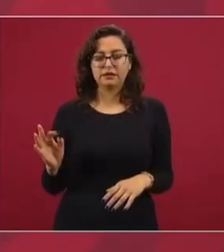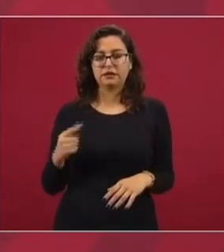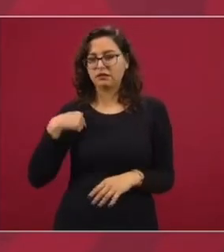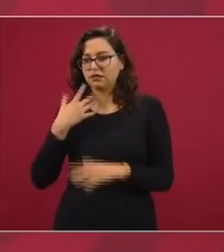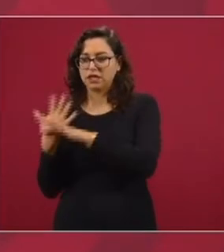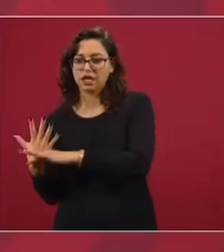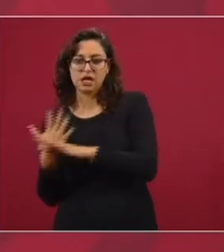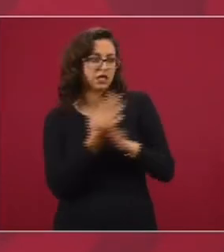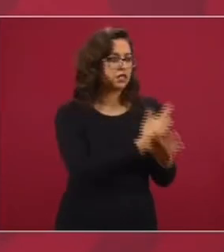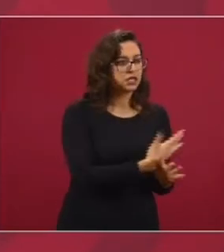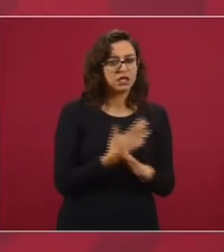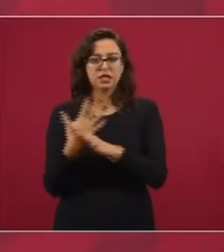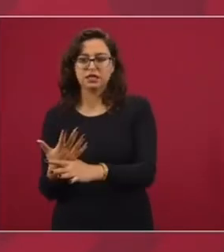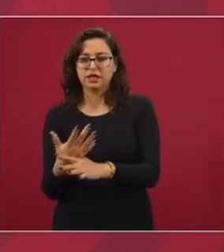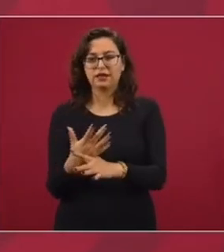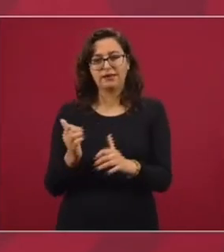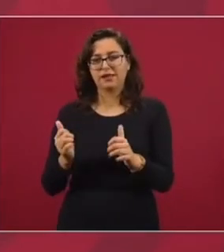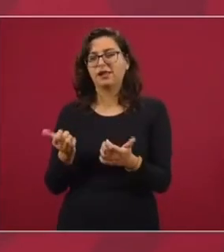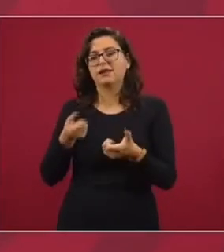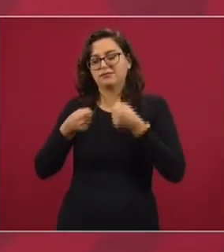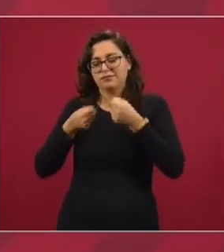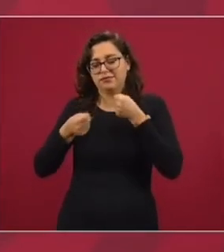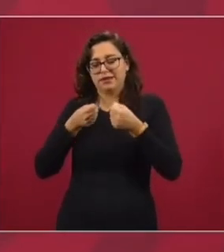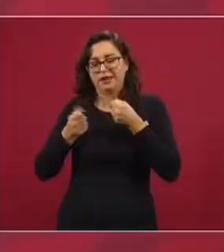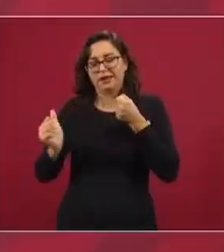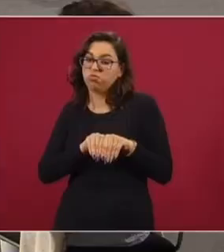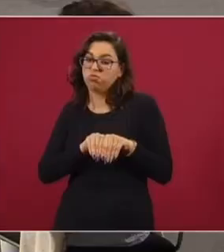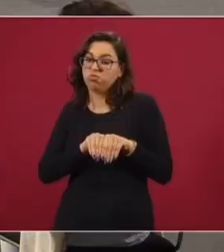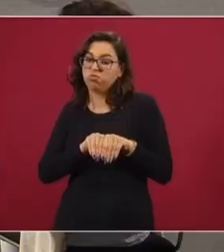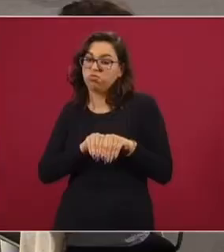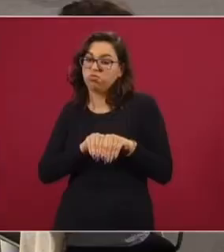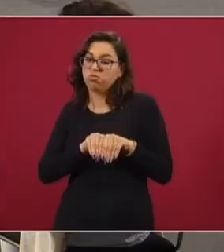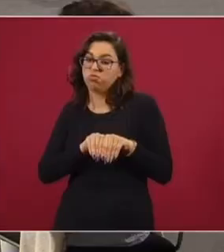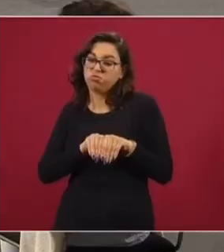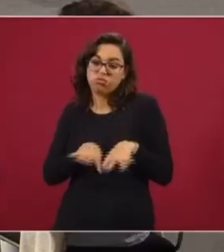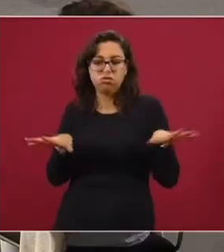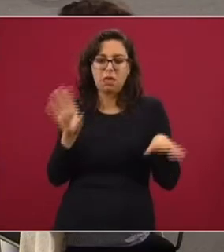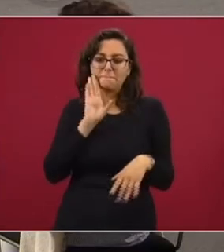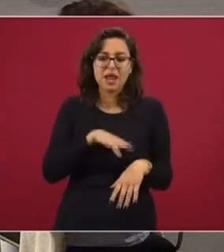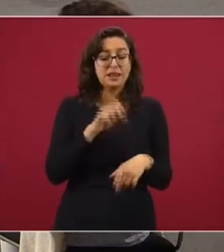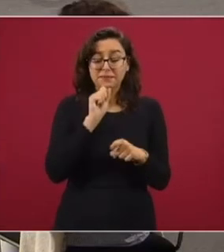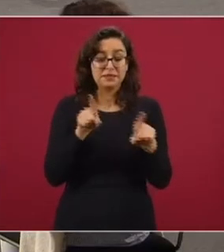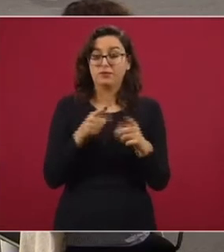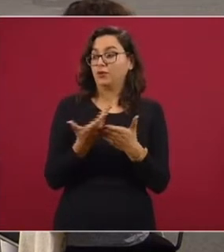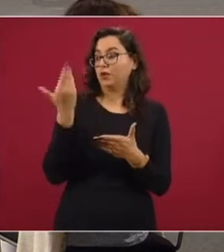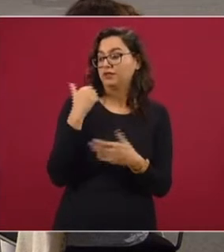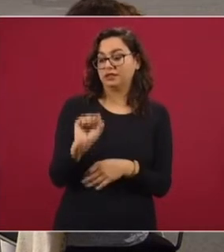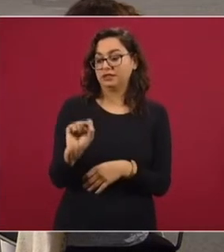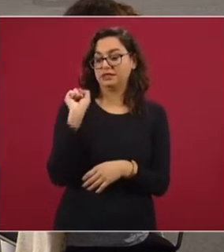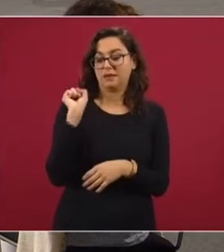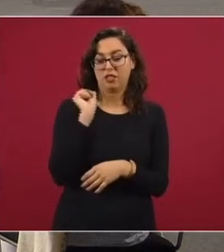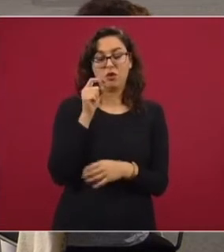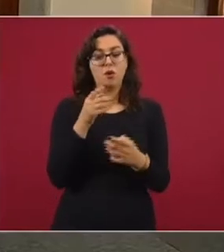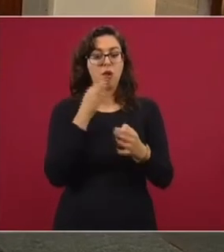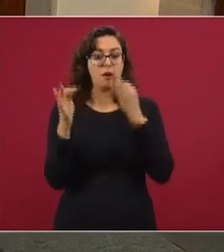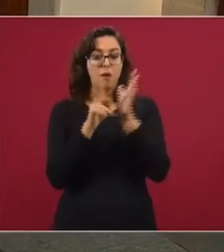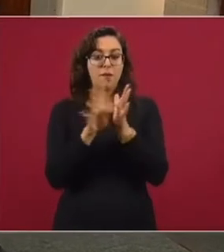manipulación de la información, como lo que vimos del periódico Reforma el sábado. Entonces,